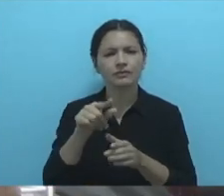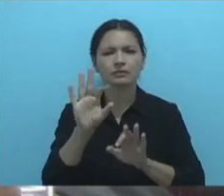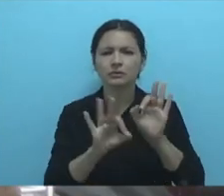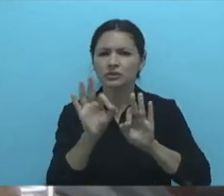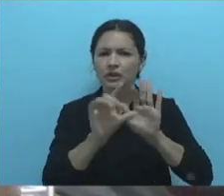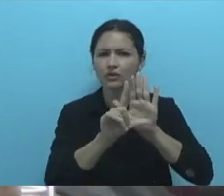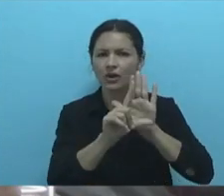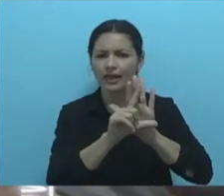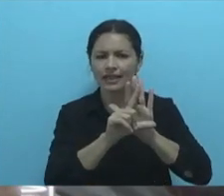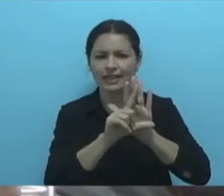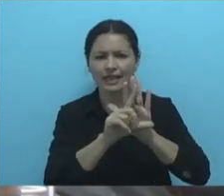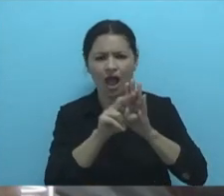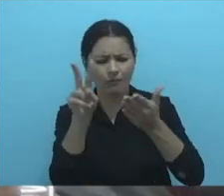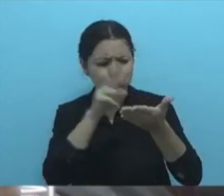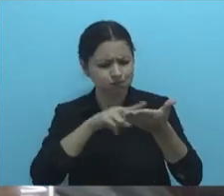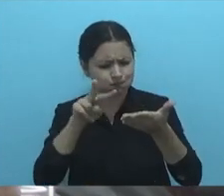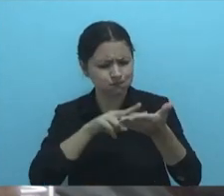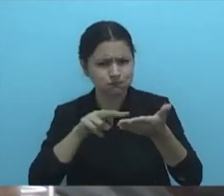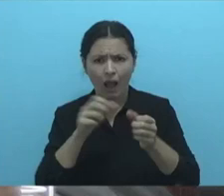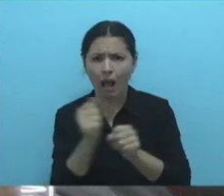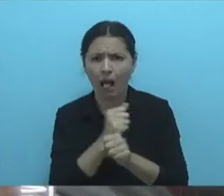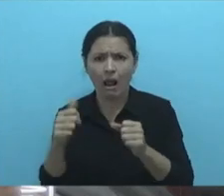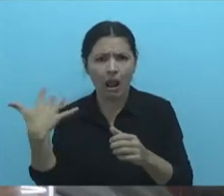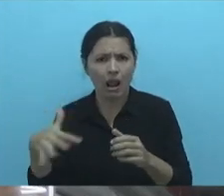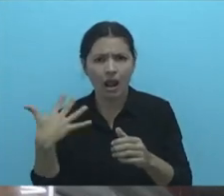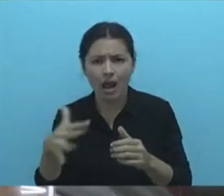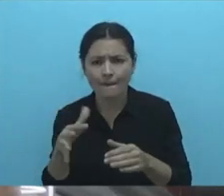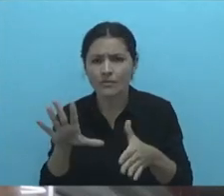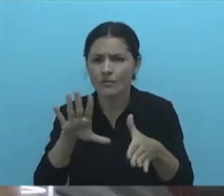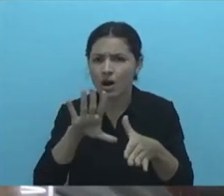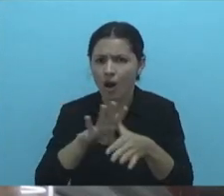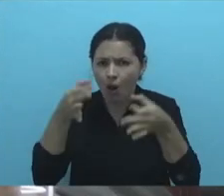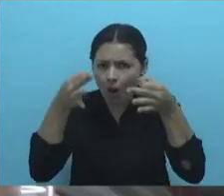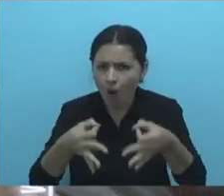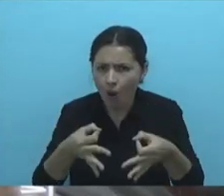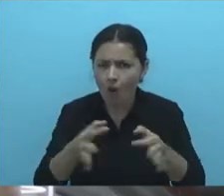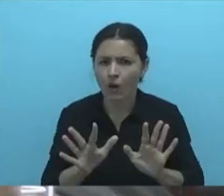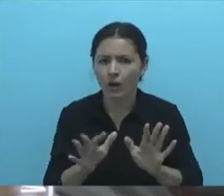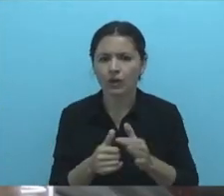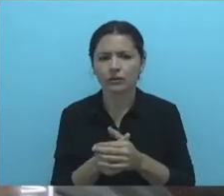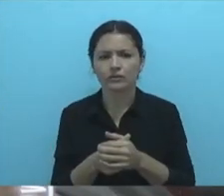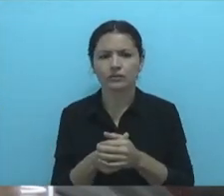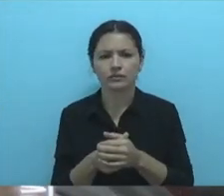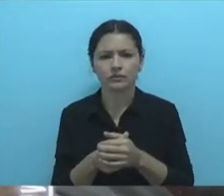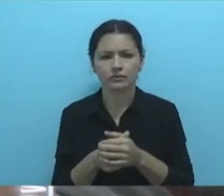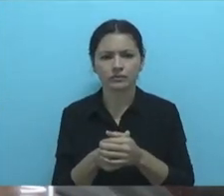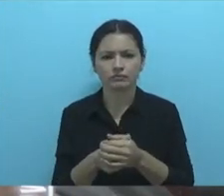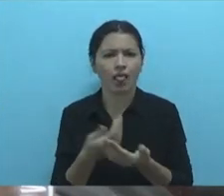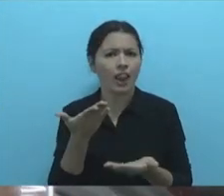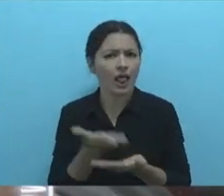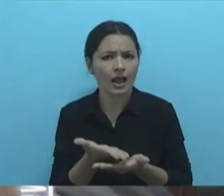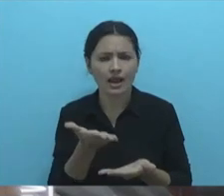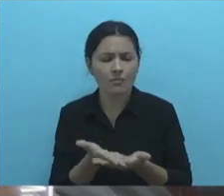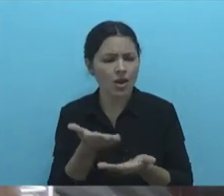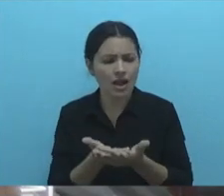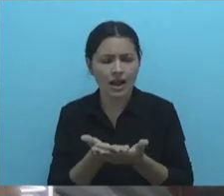que tuvo un tránsito rápido y justo por las comisiones porque la Justicia del reclamo Y de lo que